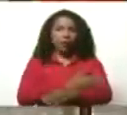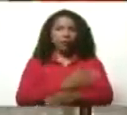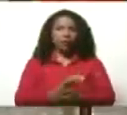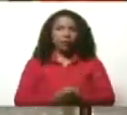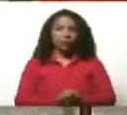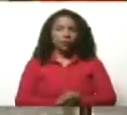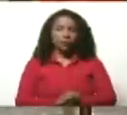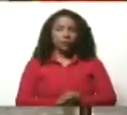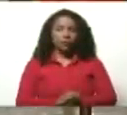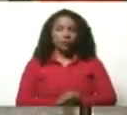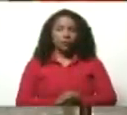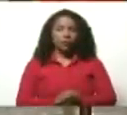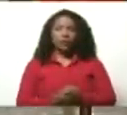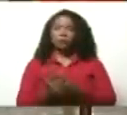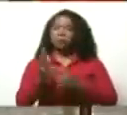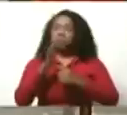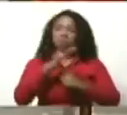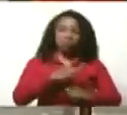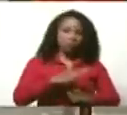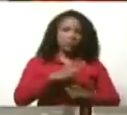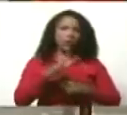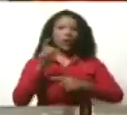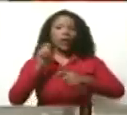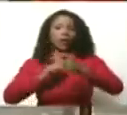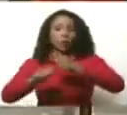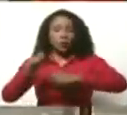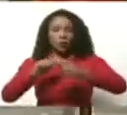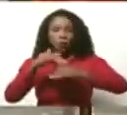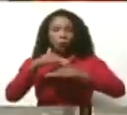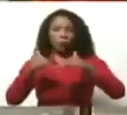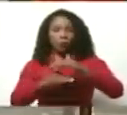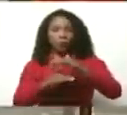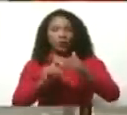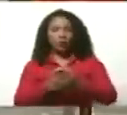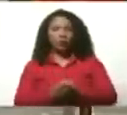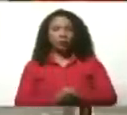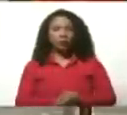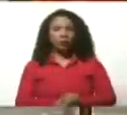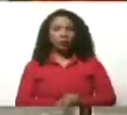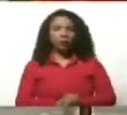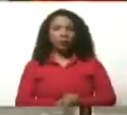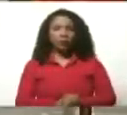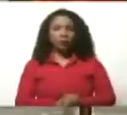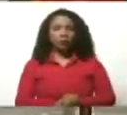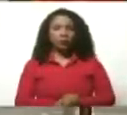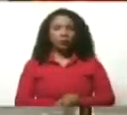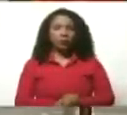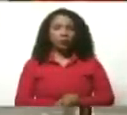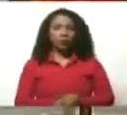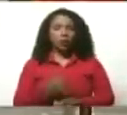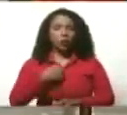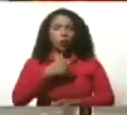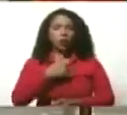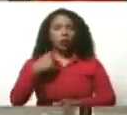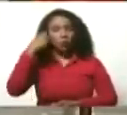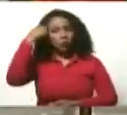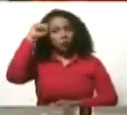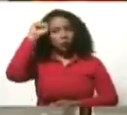a presiones, a negociados por debajo de cuerda. Yo quiero